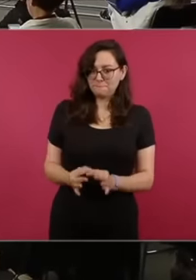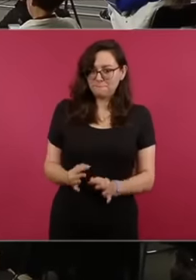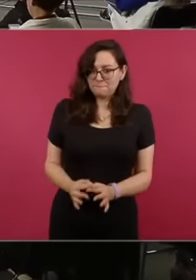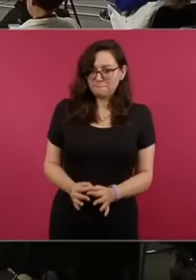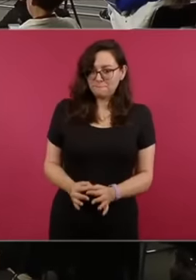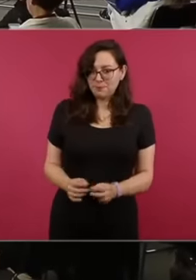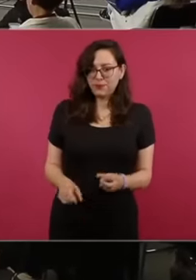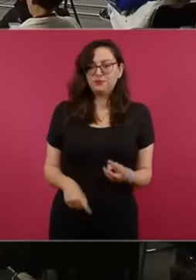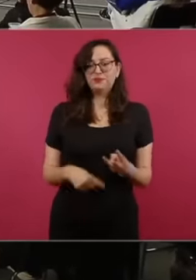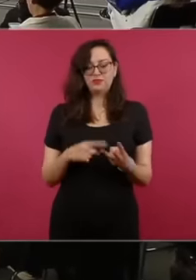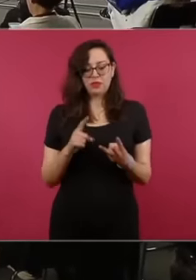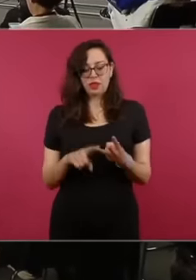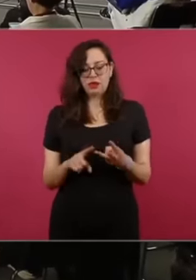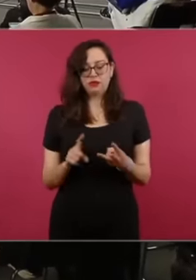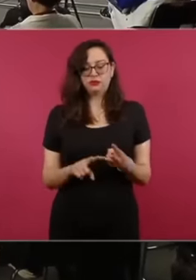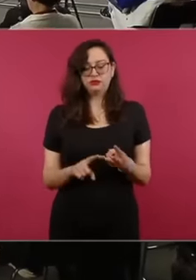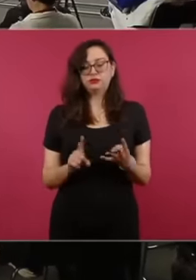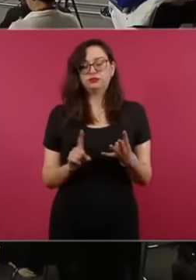la que